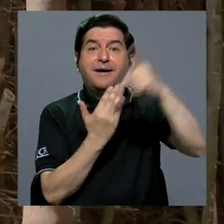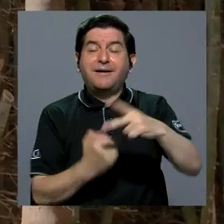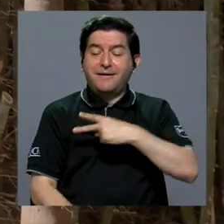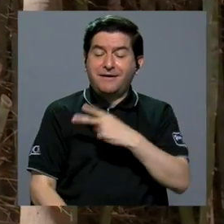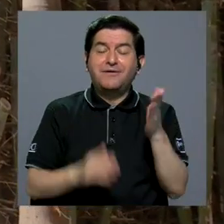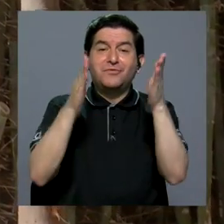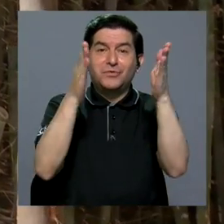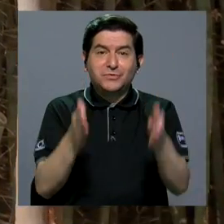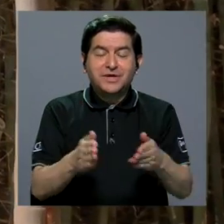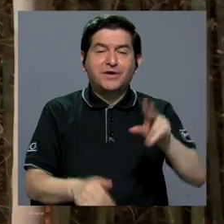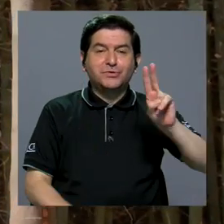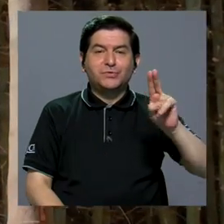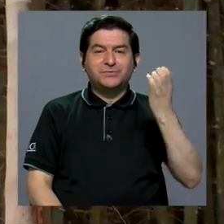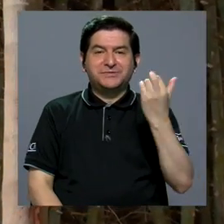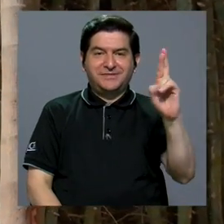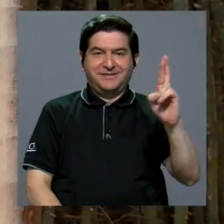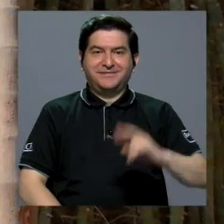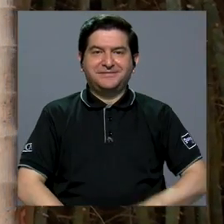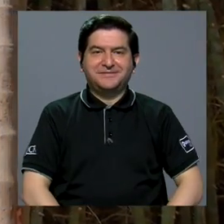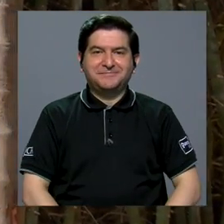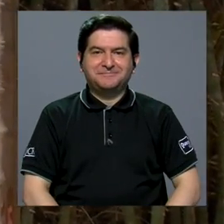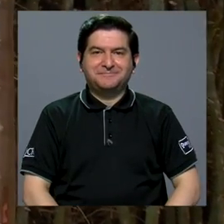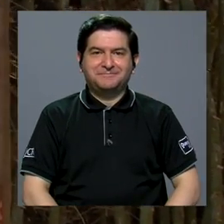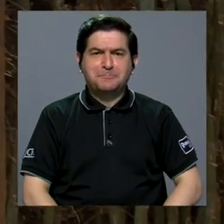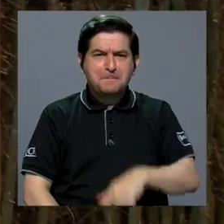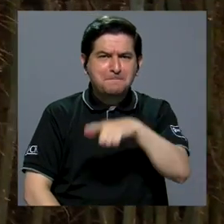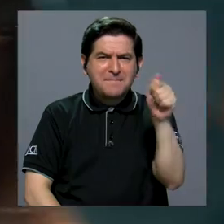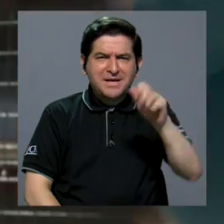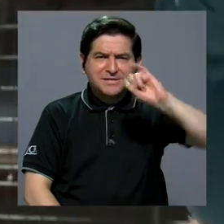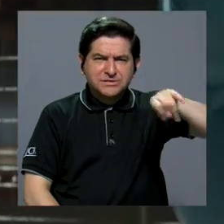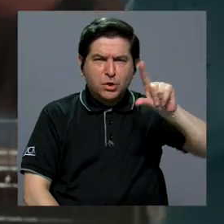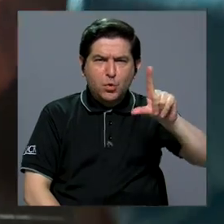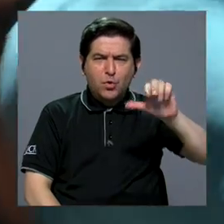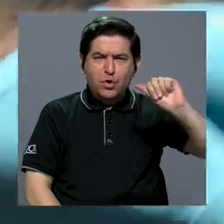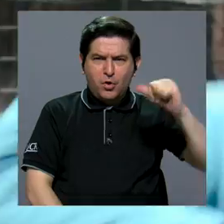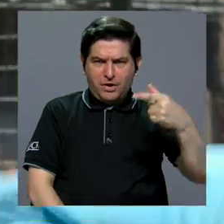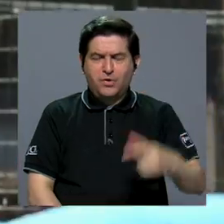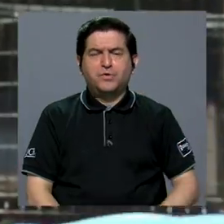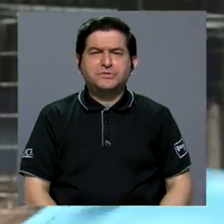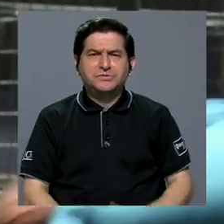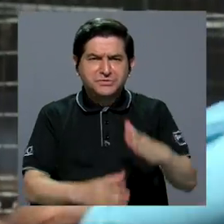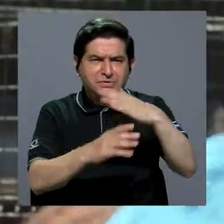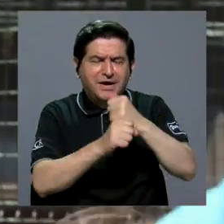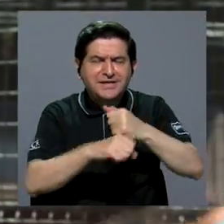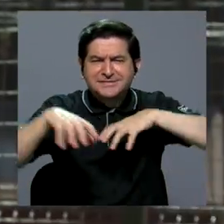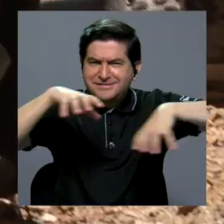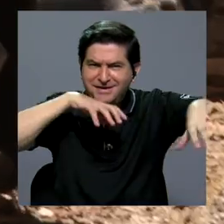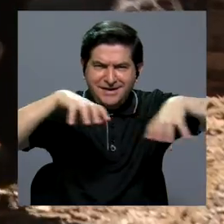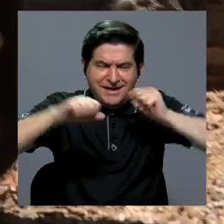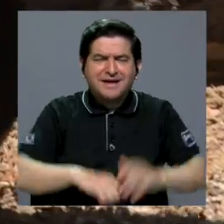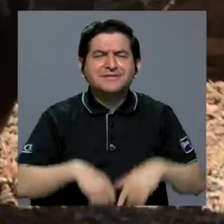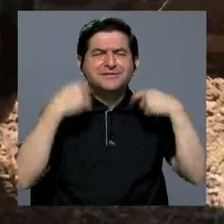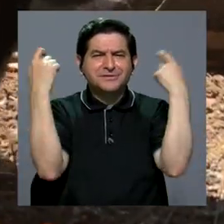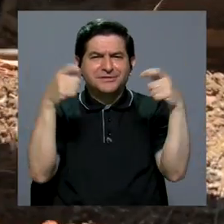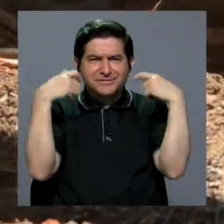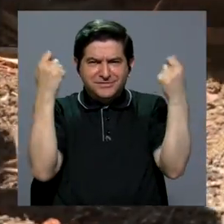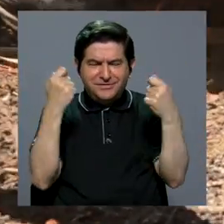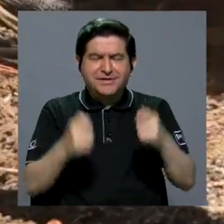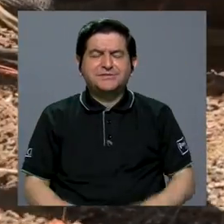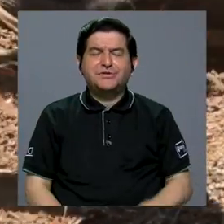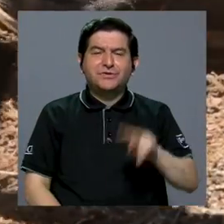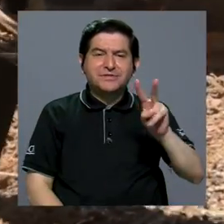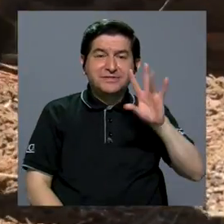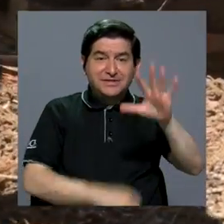de voluntariado UCR. Durante los meses de julio y agosto se llevaron a cabo las actividades de celebración de